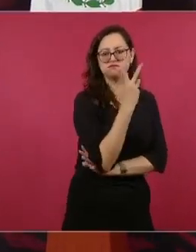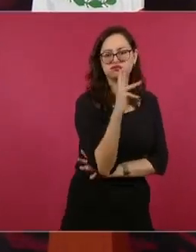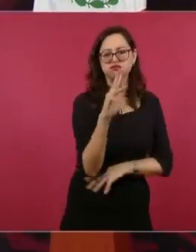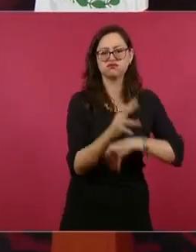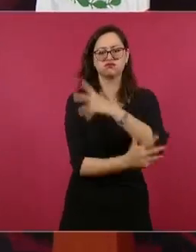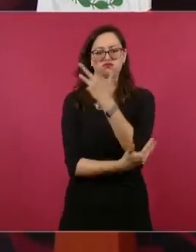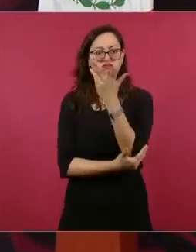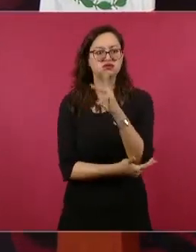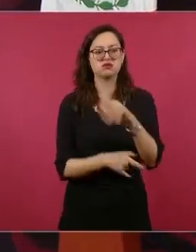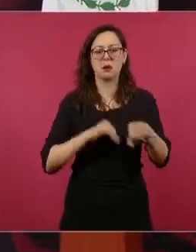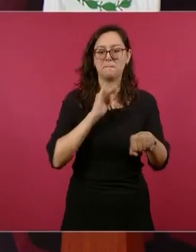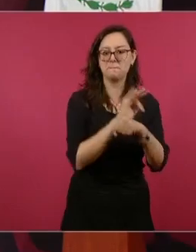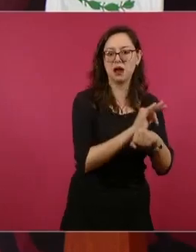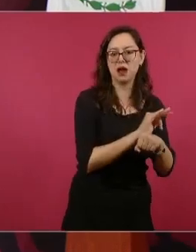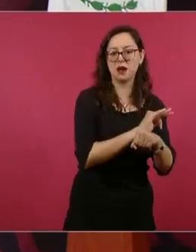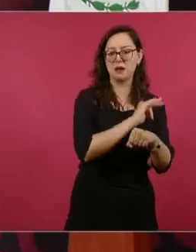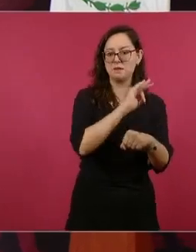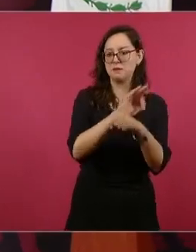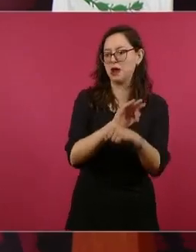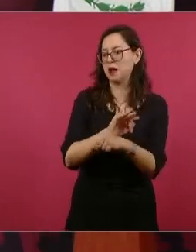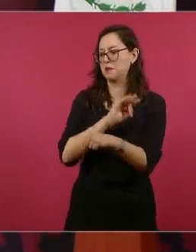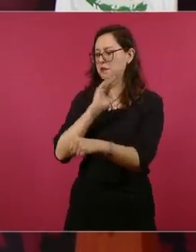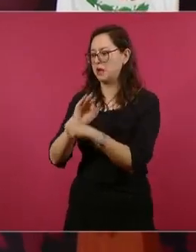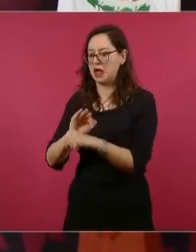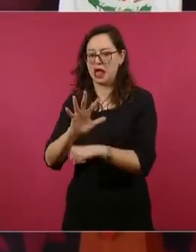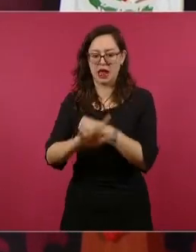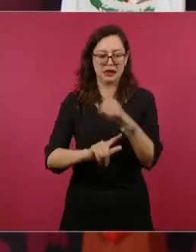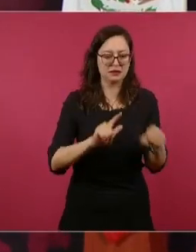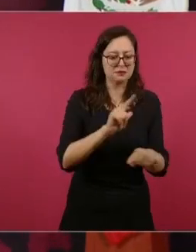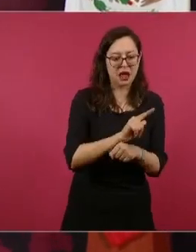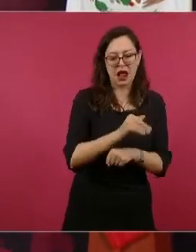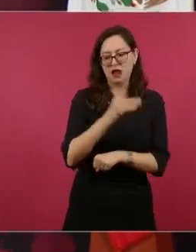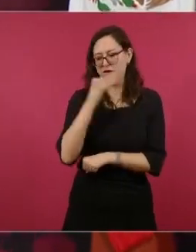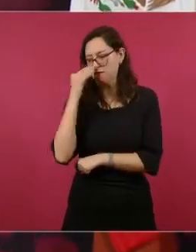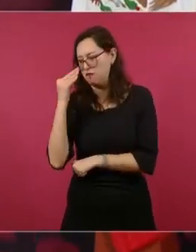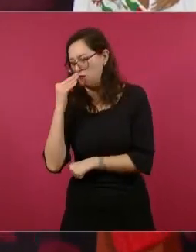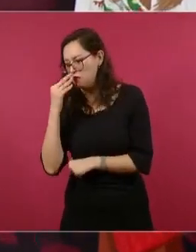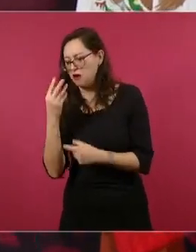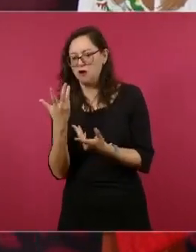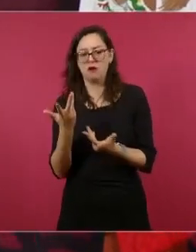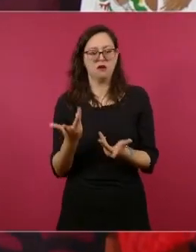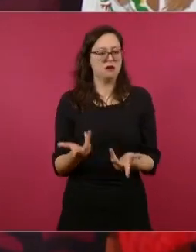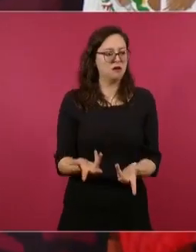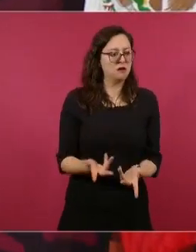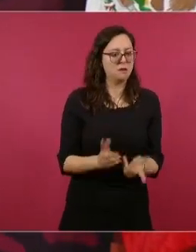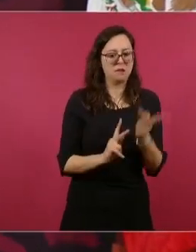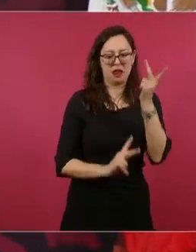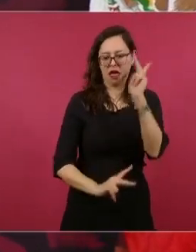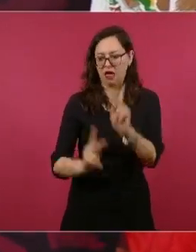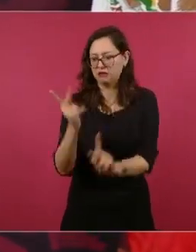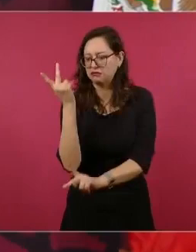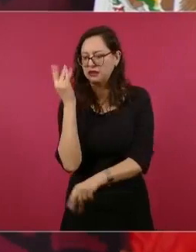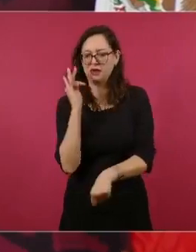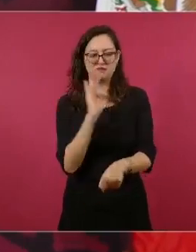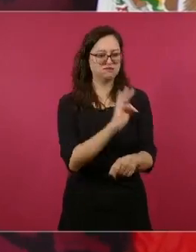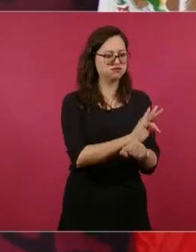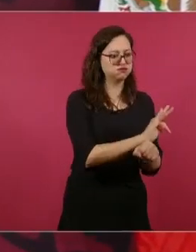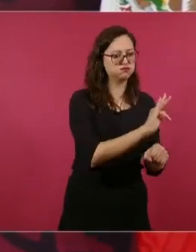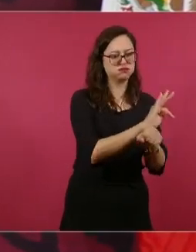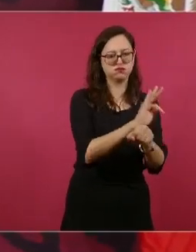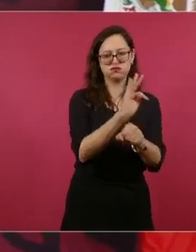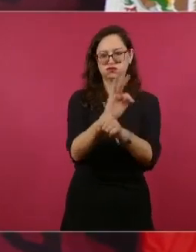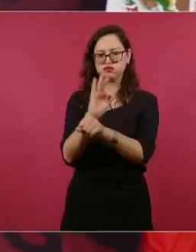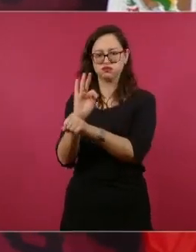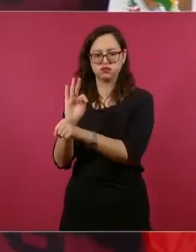en conservación de la flora, de la fauna, el no dar permiso para la